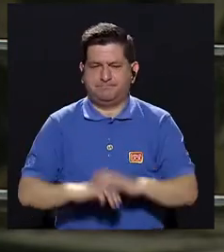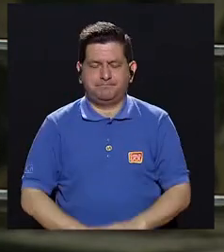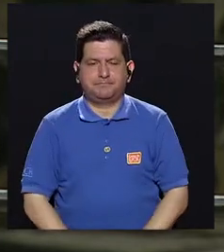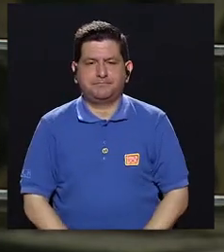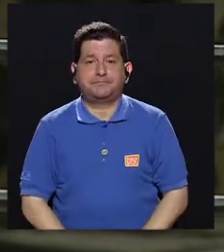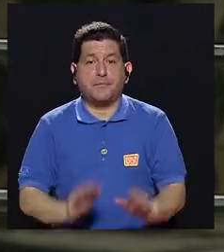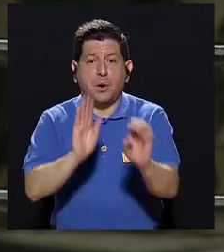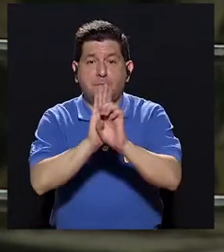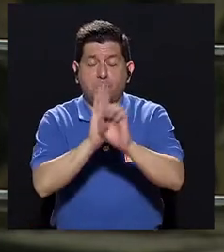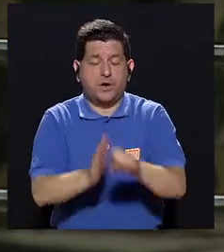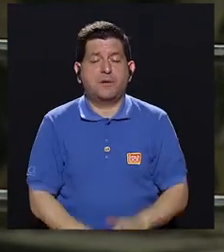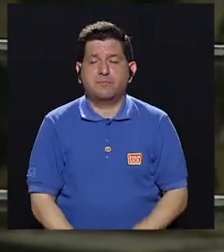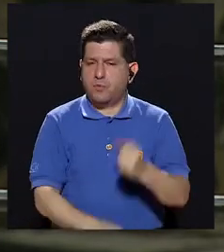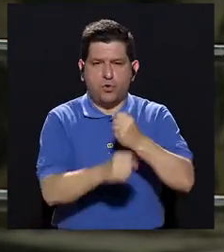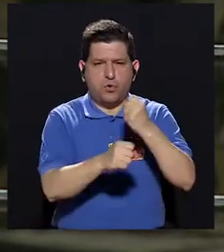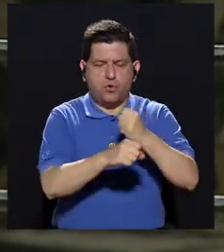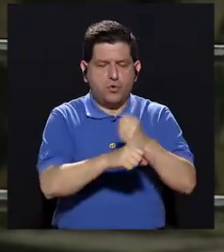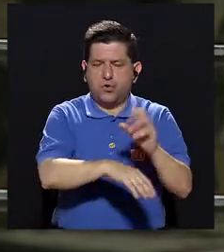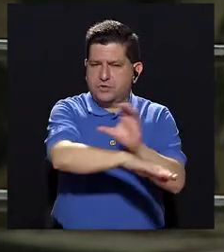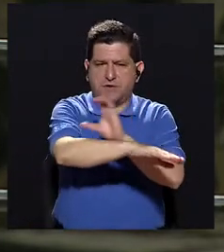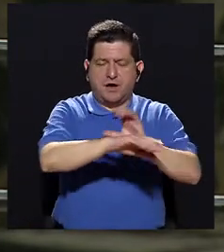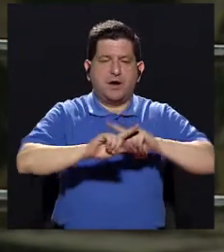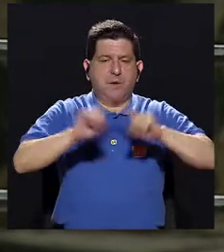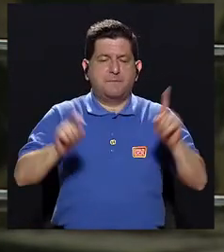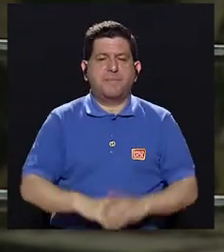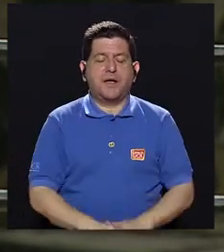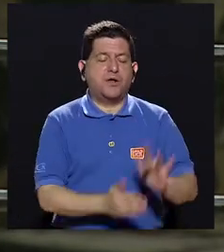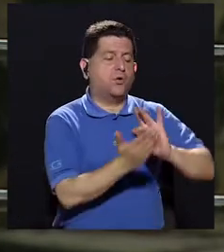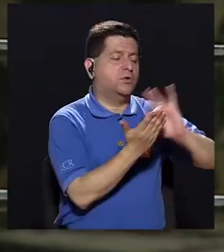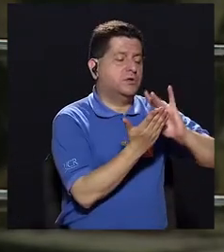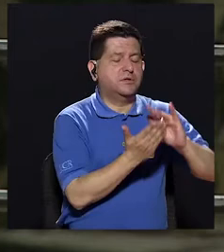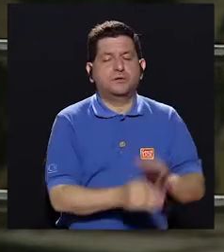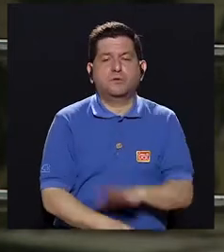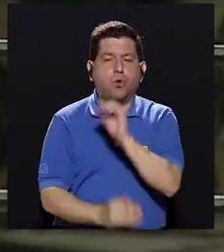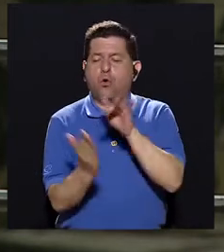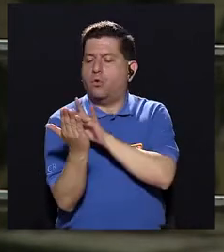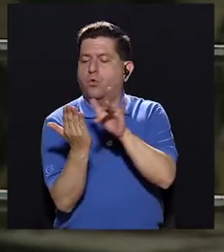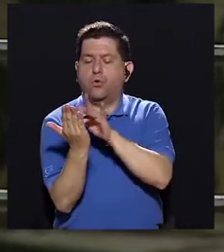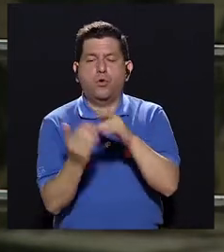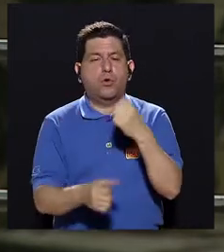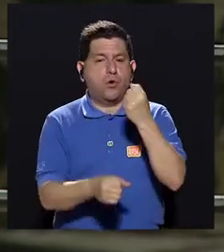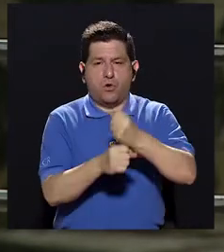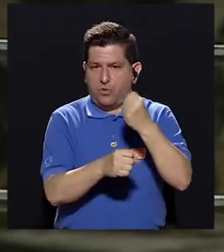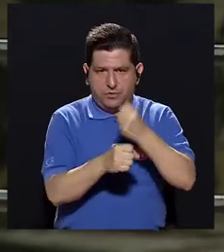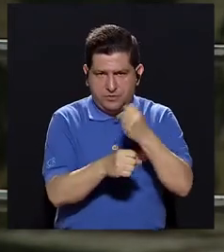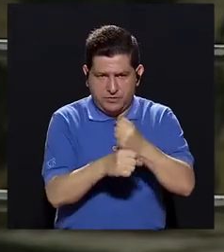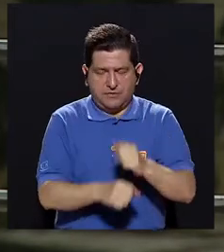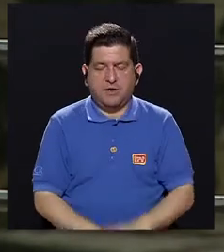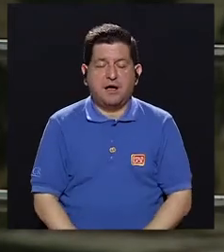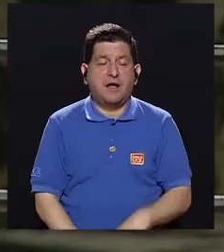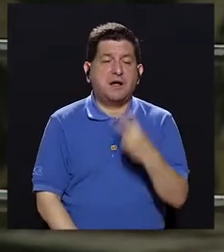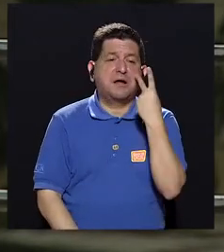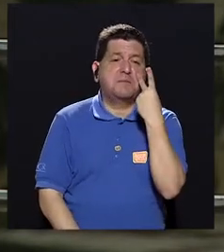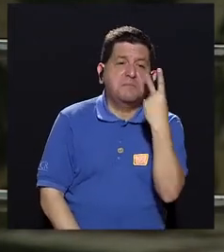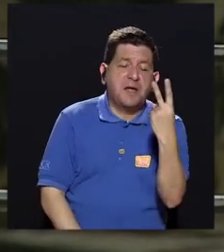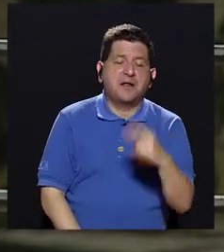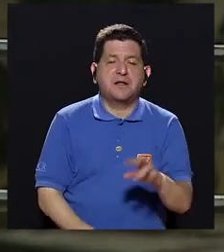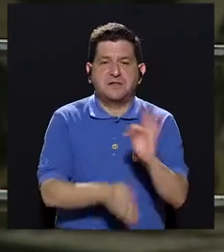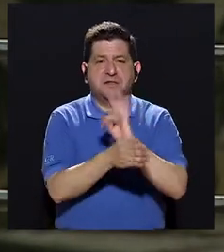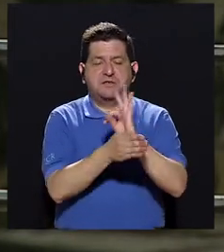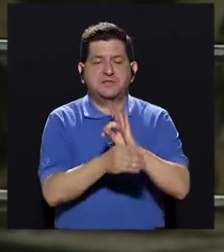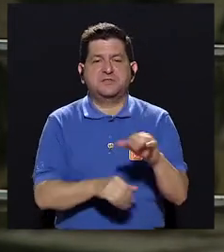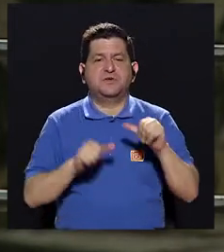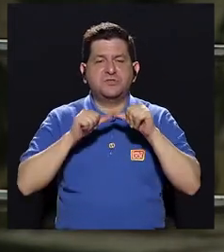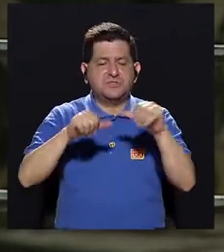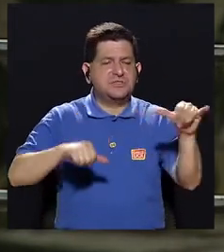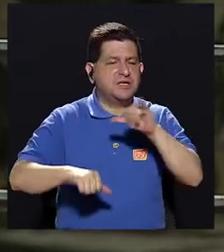Por ejemplo, dejan de trabajar en la computadora, pero ganan el teléfono o la tablet, o dejan de trabajar y hacen una pausa, pero se ponen a ver tele. Entonces siguen en